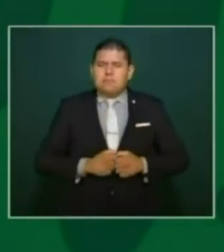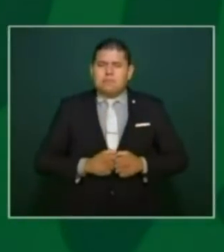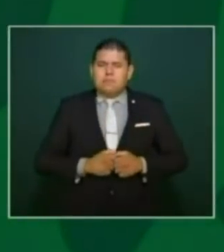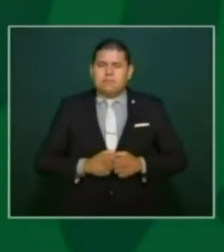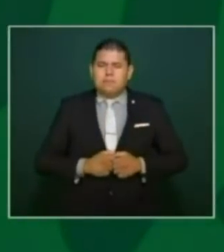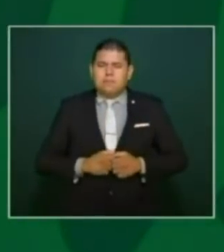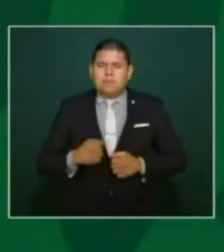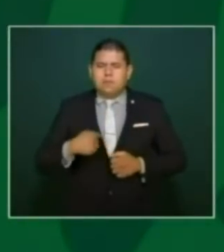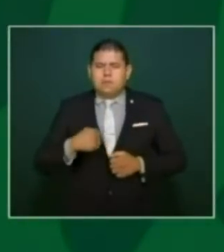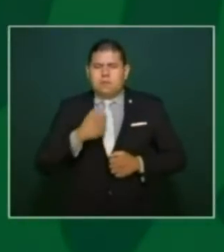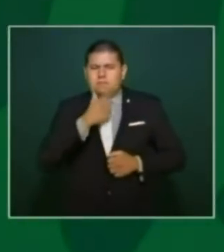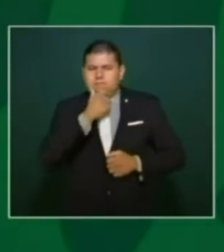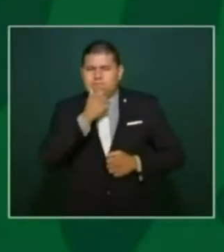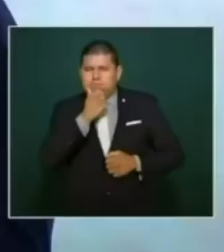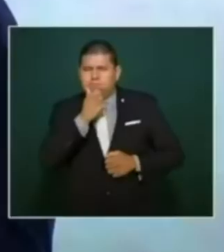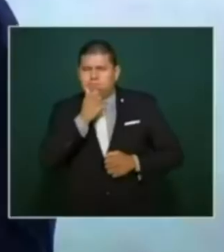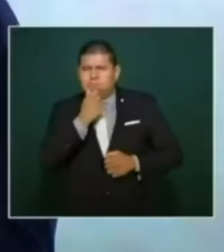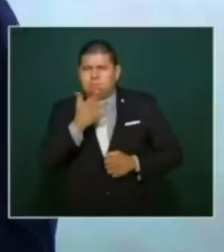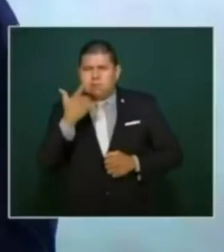sospecha,